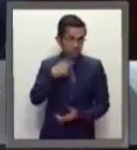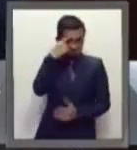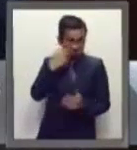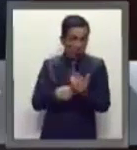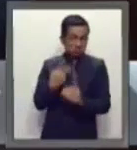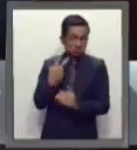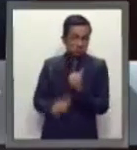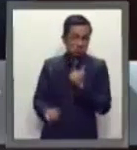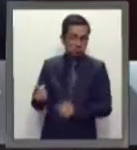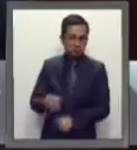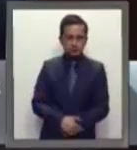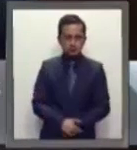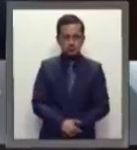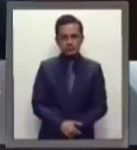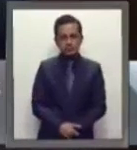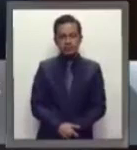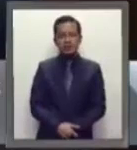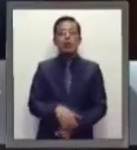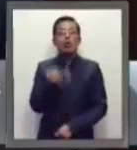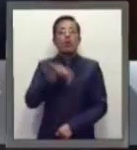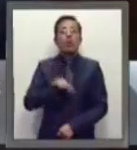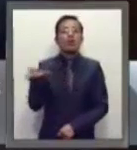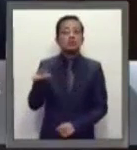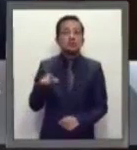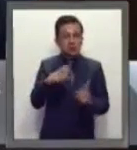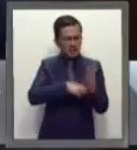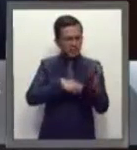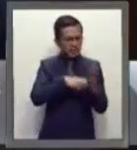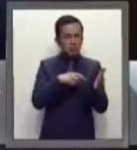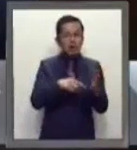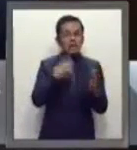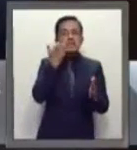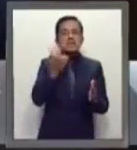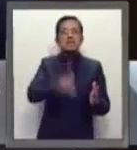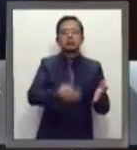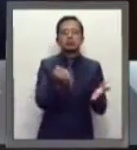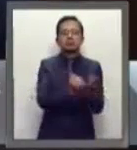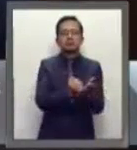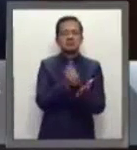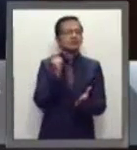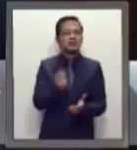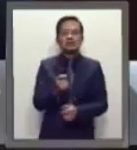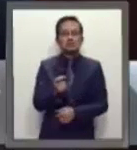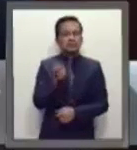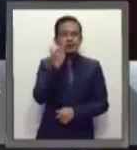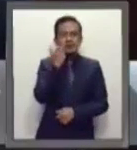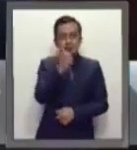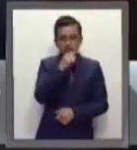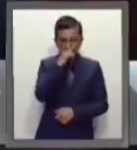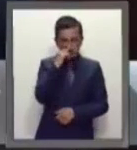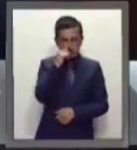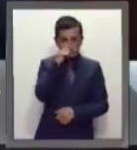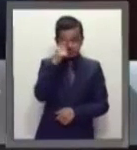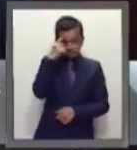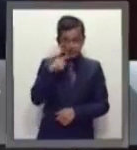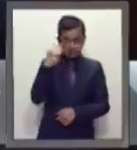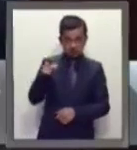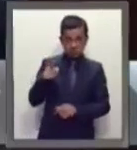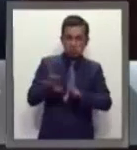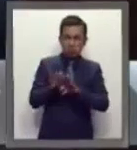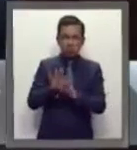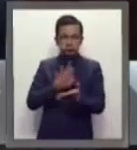que hoy se pretende aprobar es simple y llanamente el blindaje institucional y jurídico del sistema de